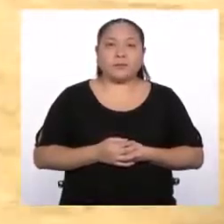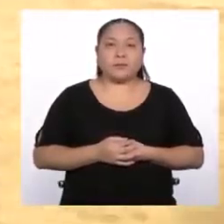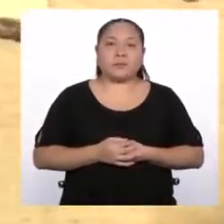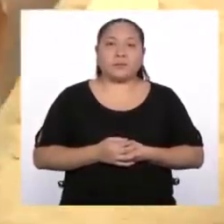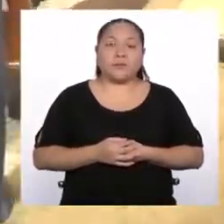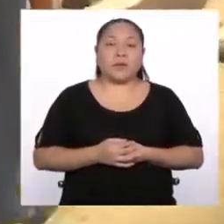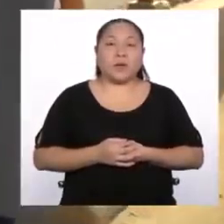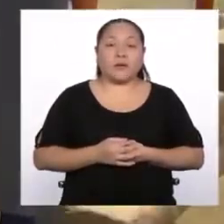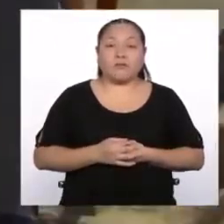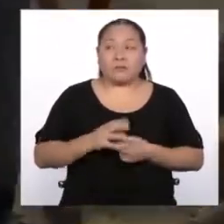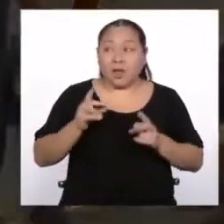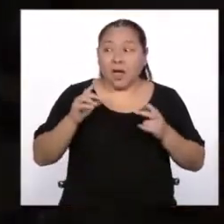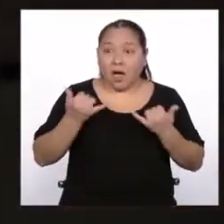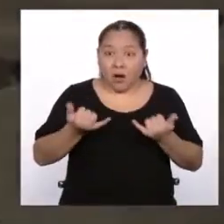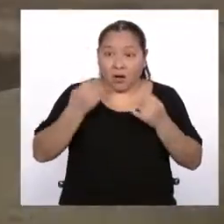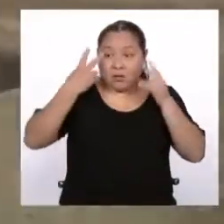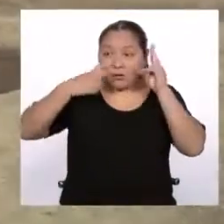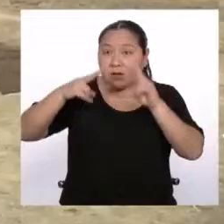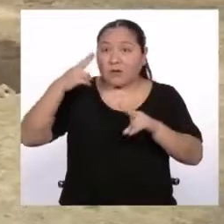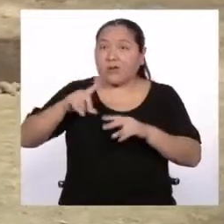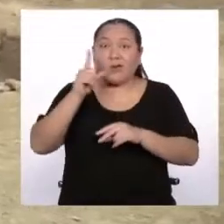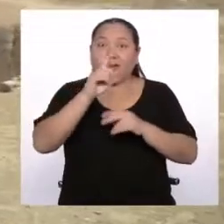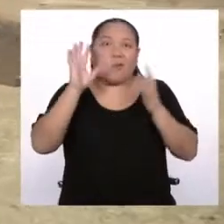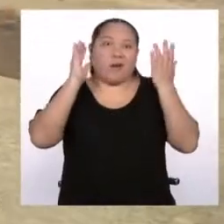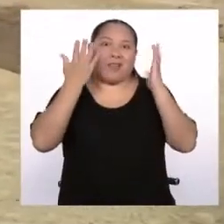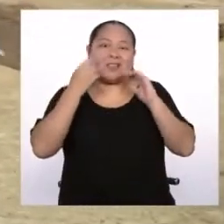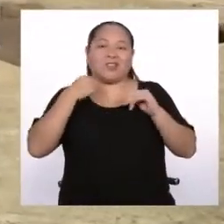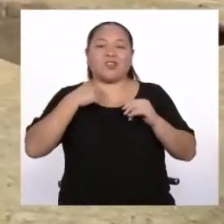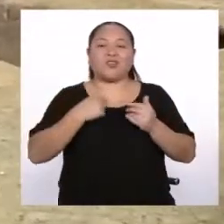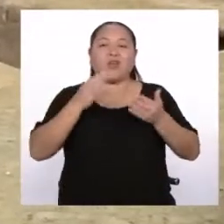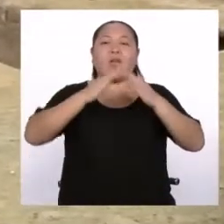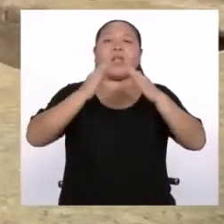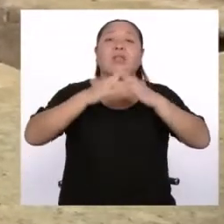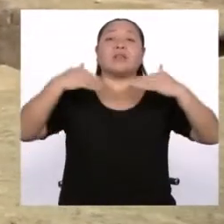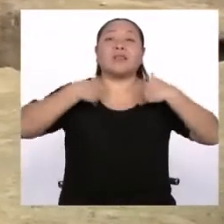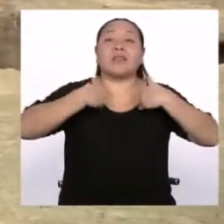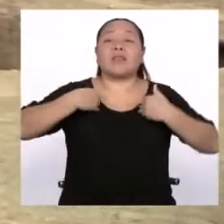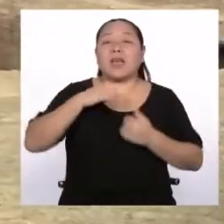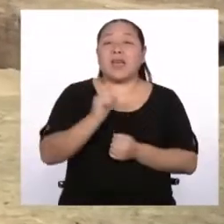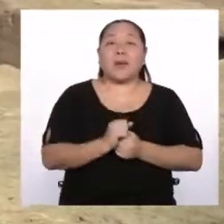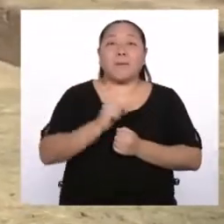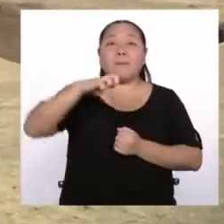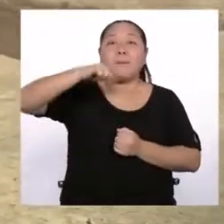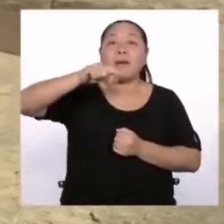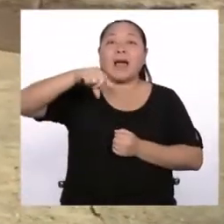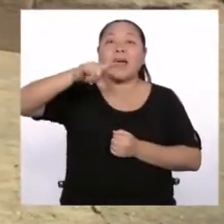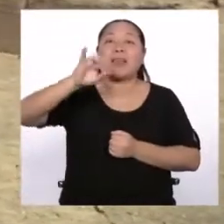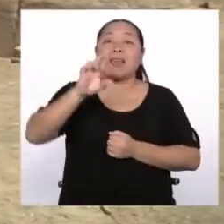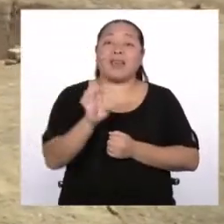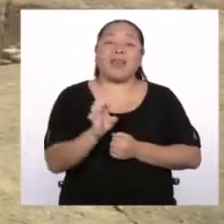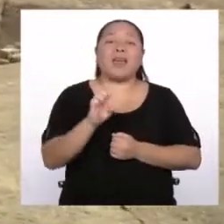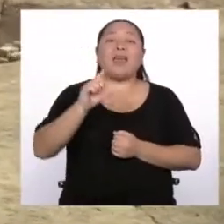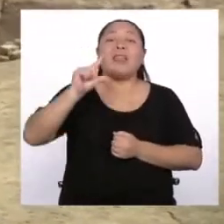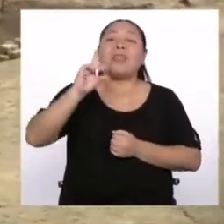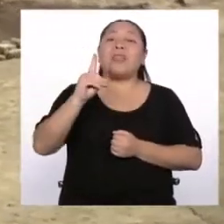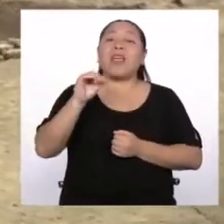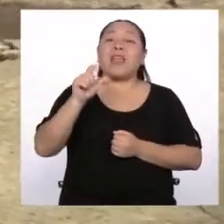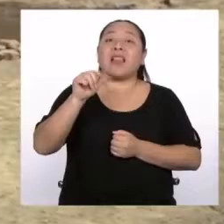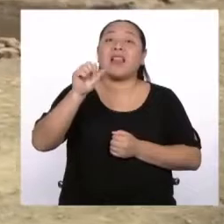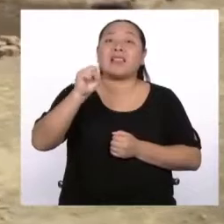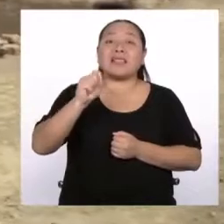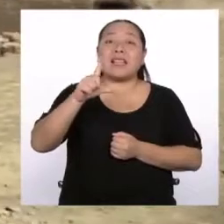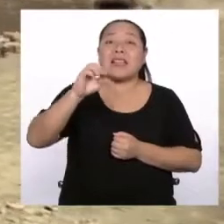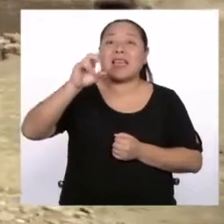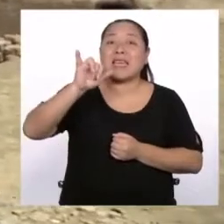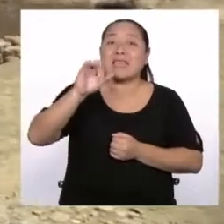Aunque a primera vista no lo parezca, estoy en el Parque de las Leyendas, en el distrito de San Miguel, en el mayor complejo arqueológico